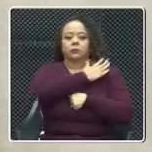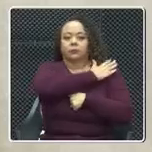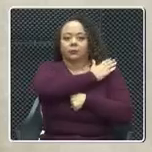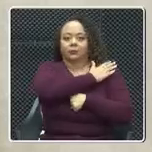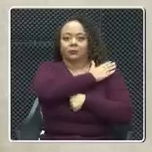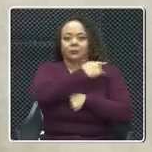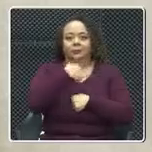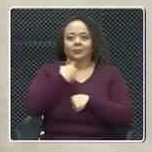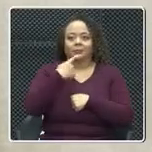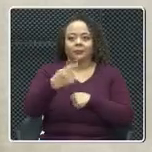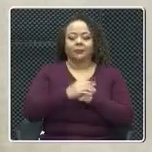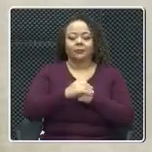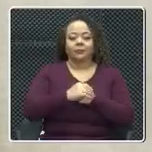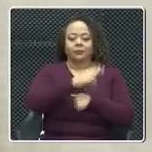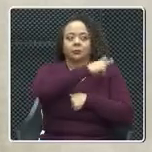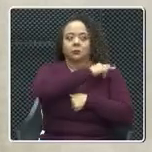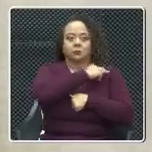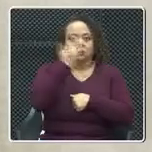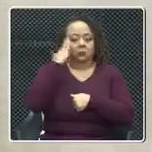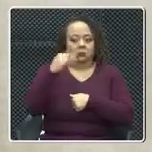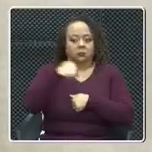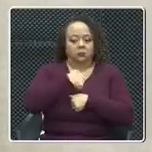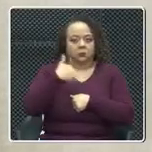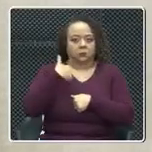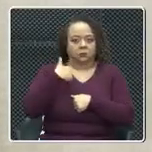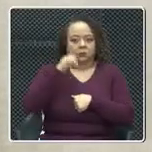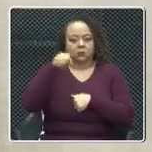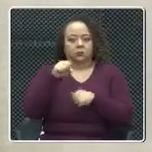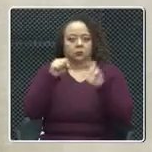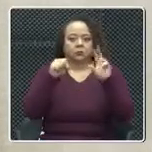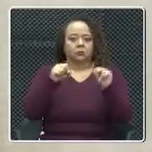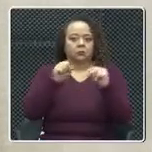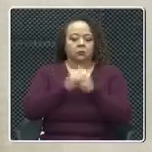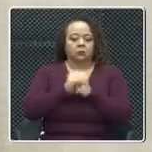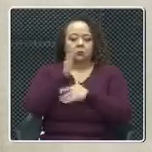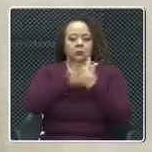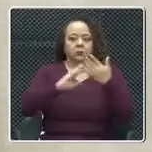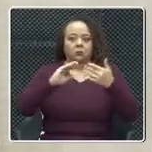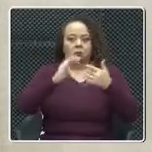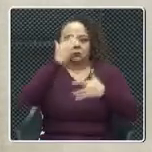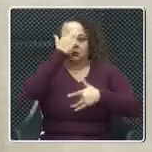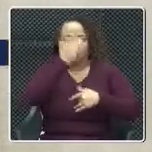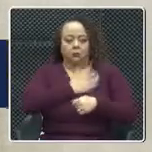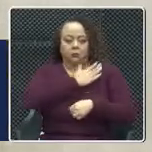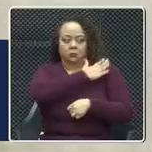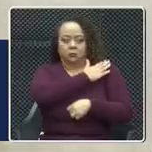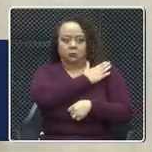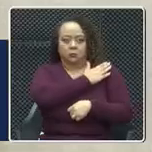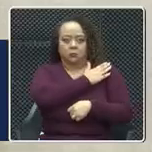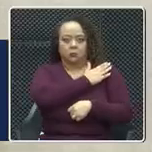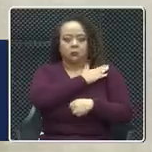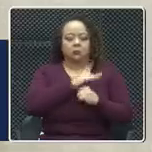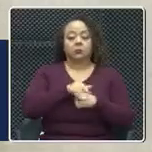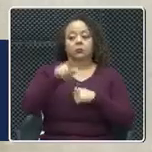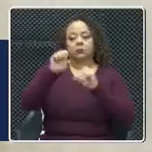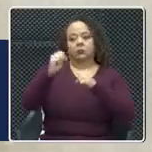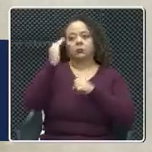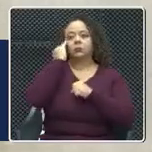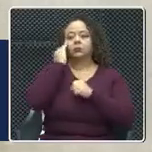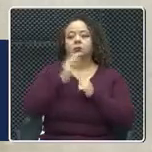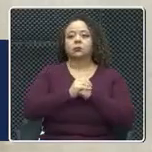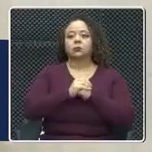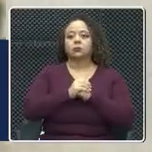Okay. Que les ponía ahora. Uh-huh. El patrono no sabe si yo tengo una, ¿verdad? Tengo una patología en mi hombro, está quebrada, lo que sea. Sí. Lo que él puede saber es